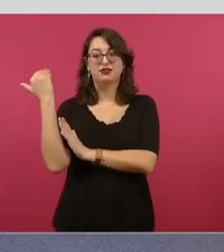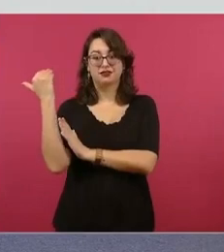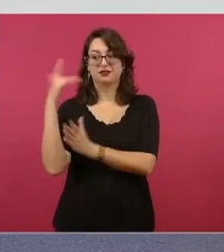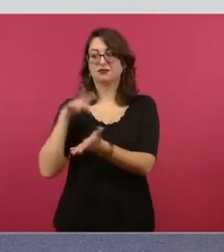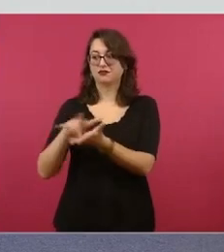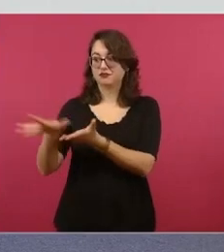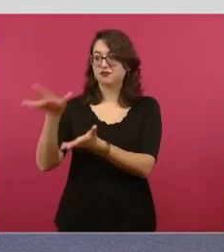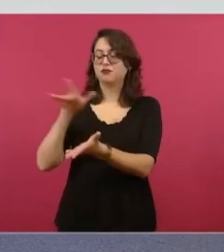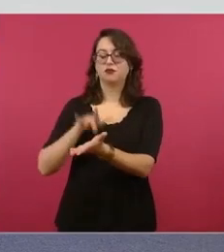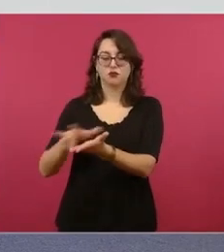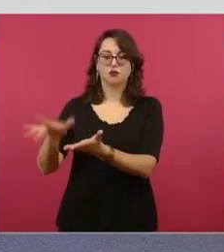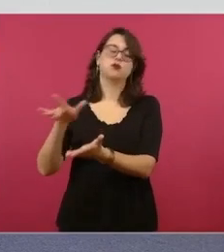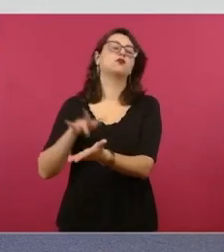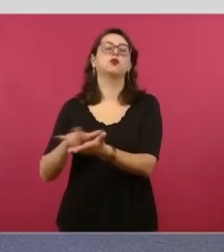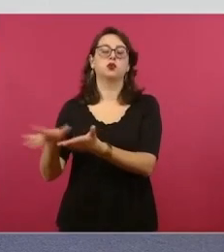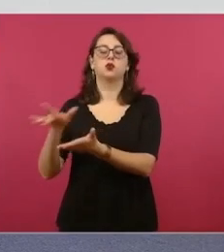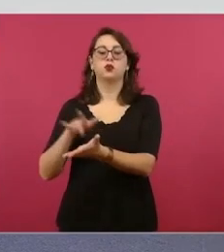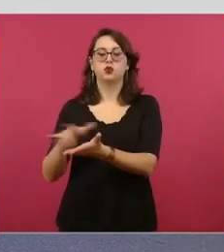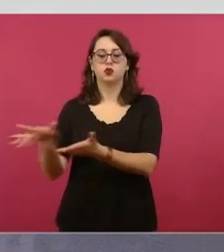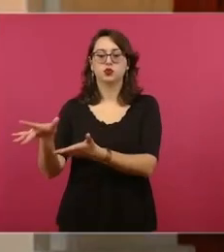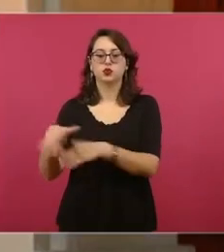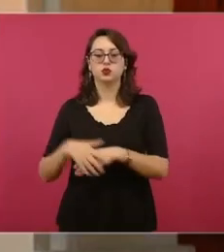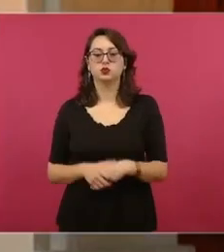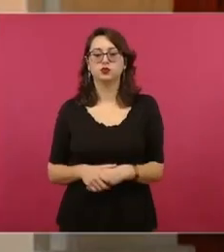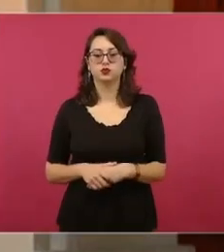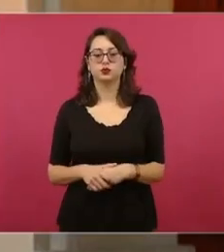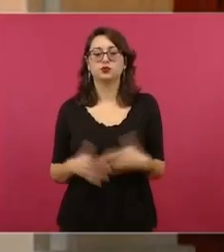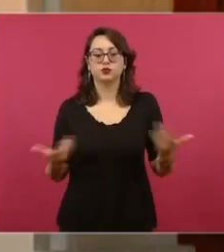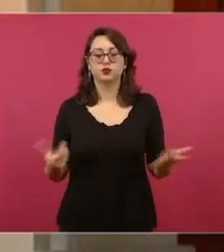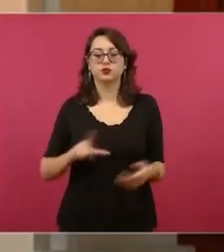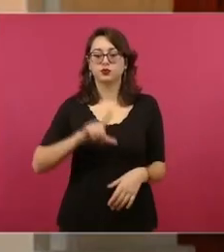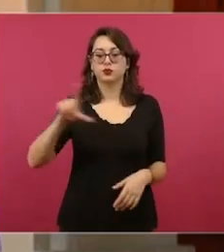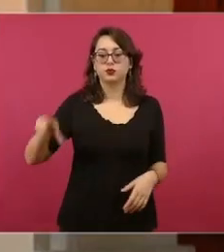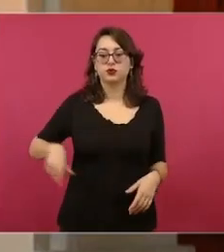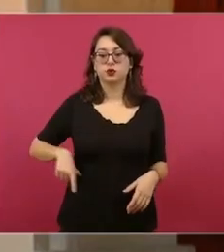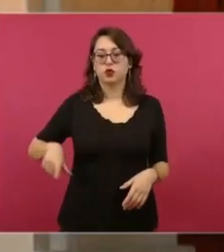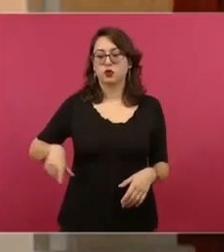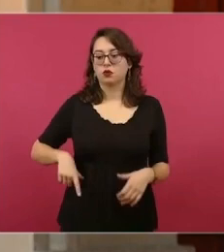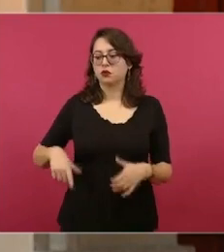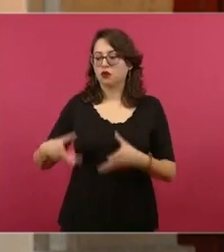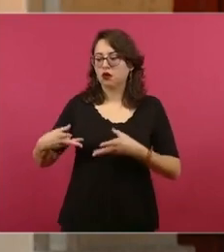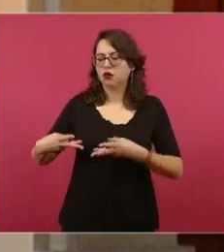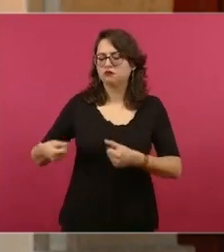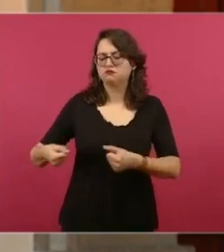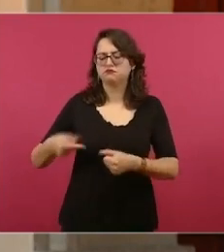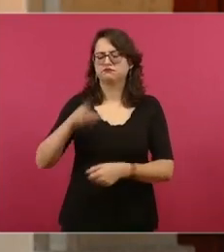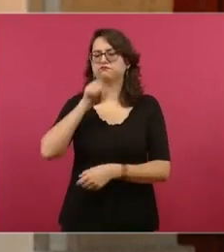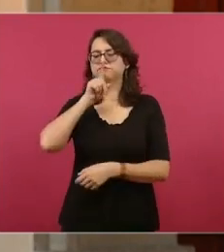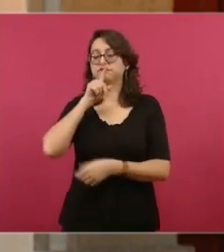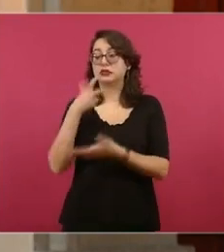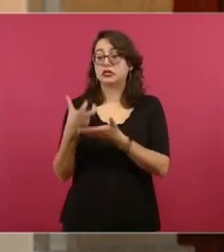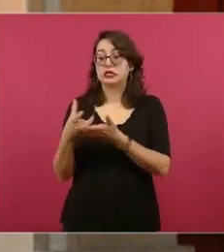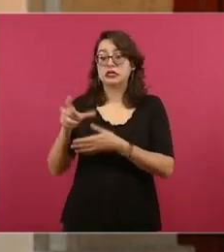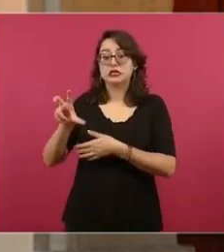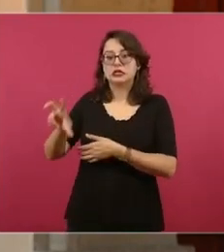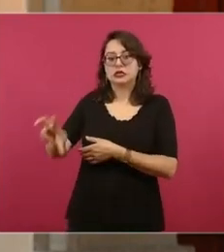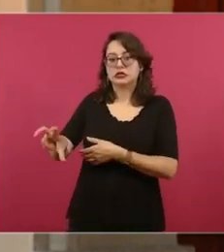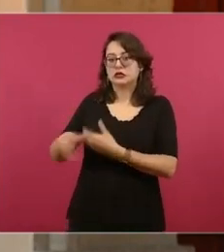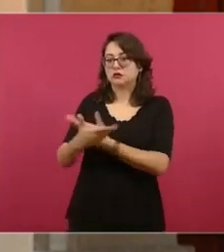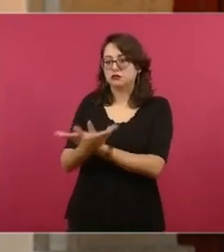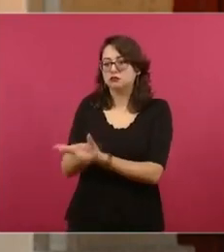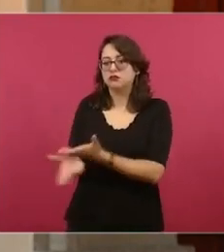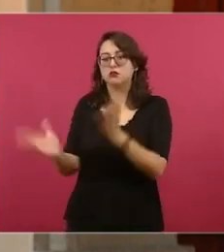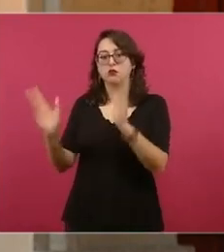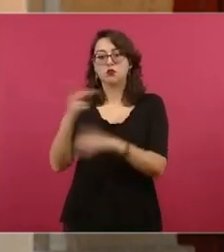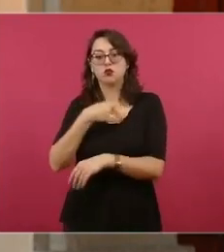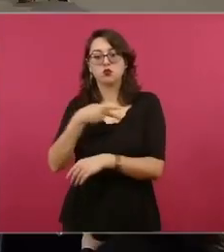gasto, mejor dicho, inversión, que no gasto, a los pobres,